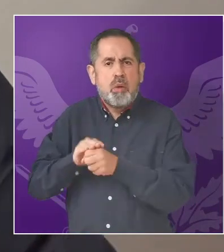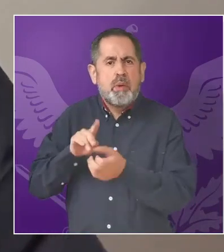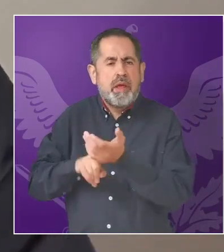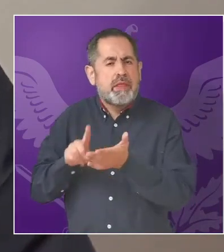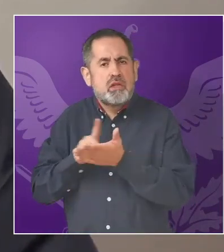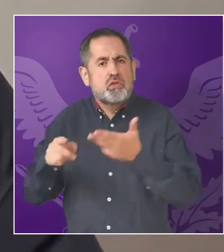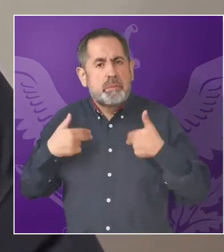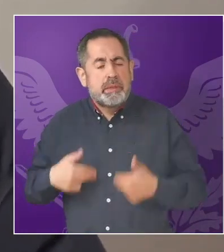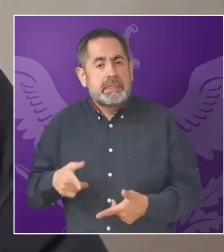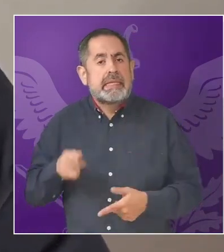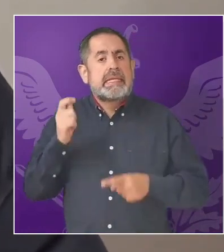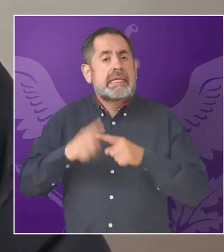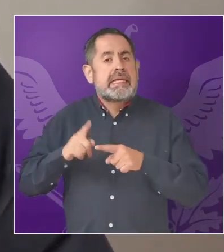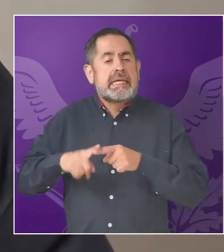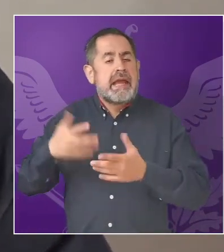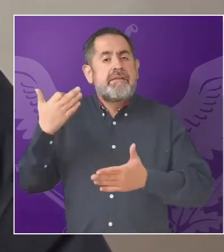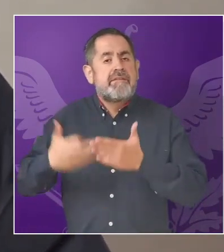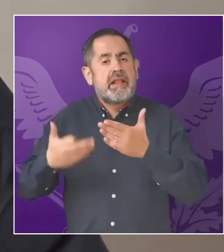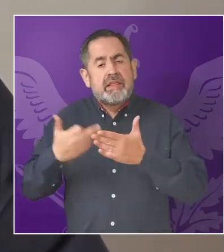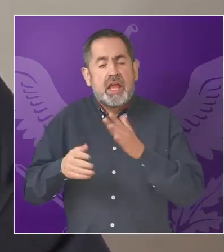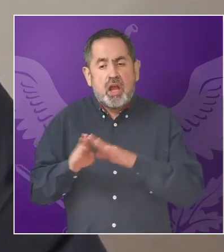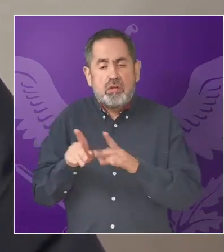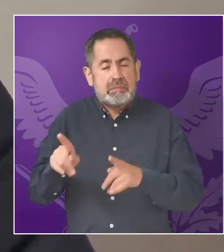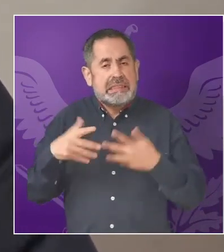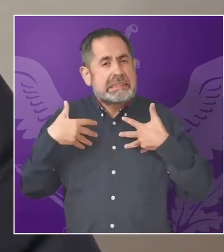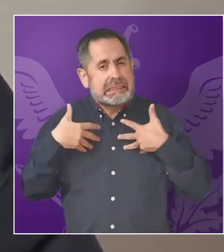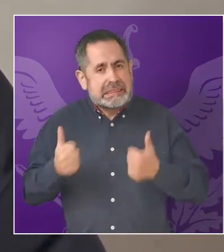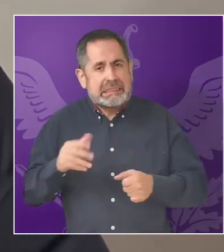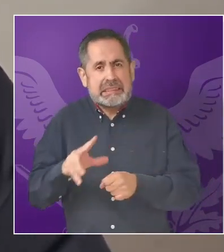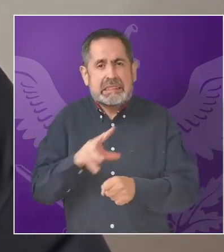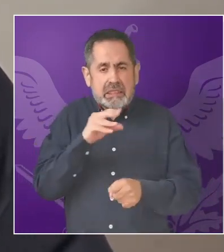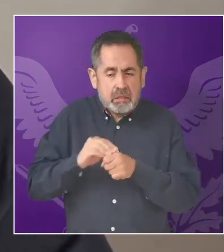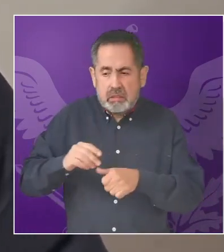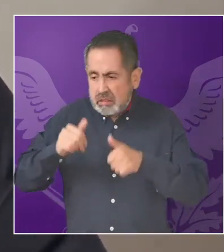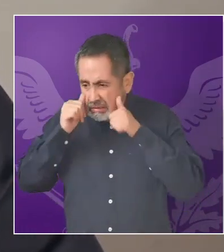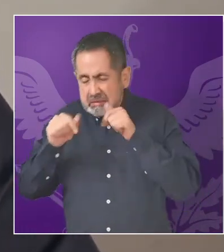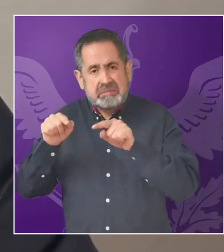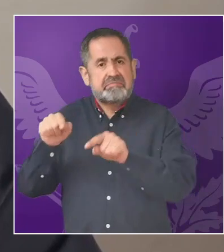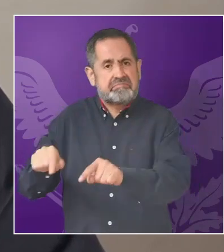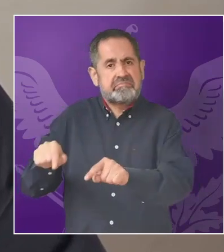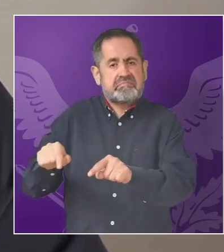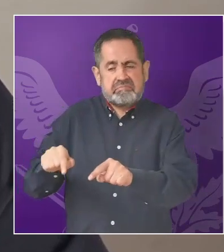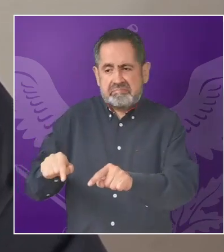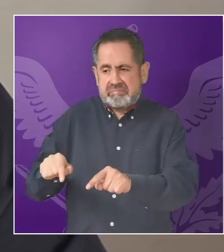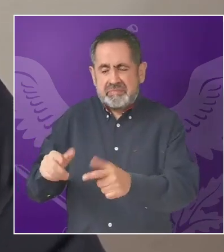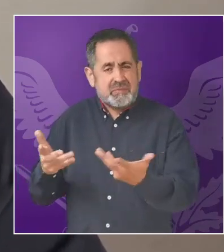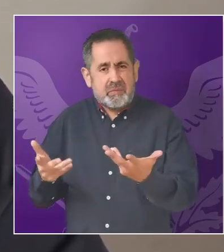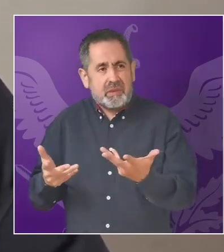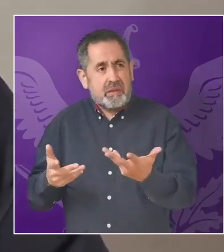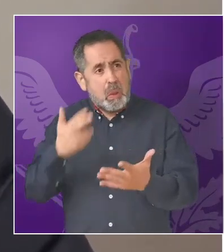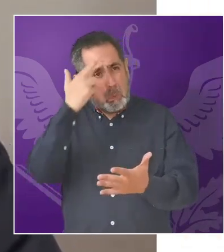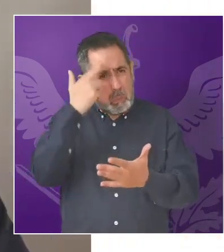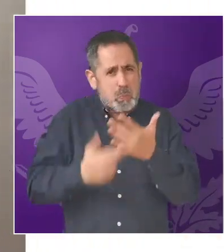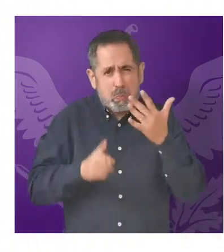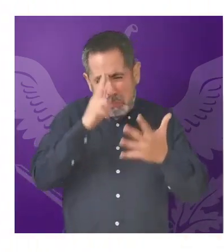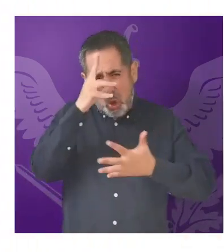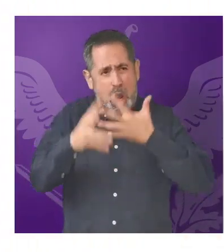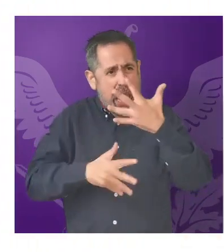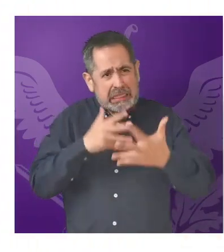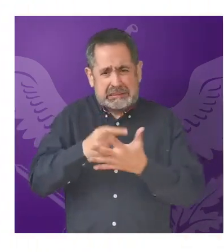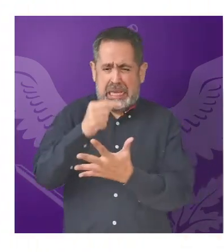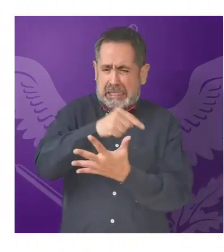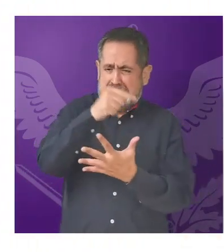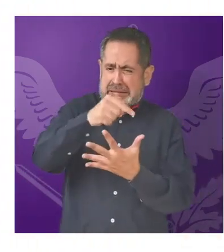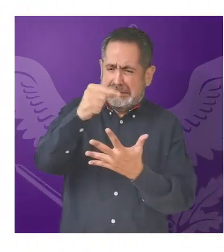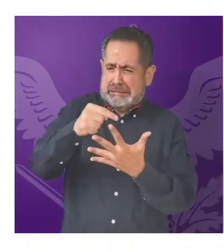promoción a los derechos humanos, hace falta entender y atender